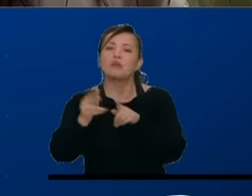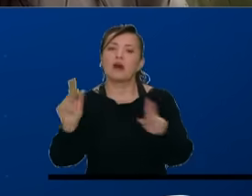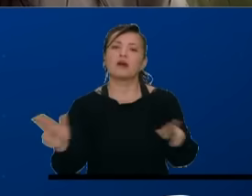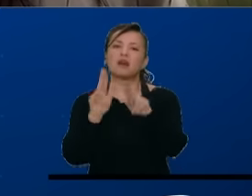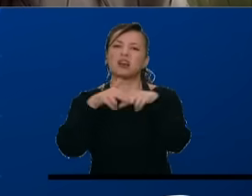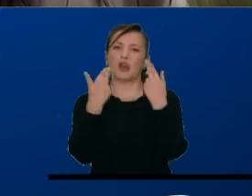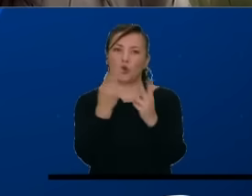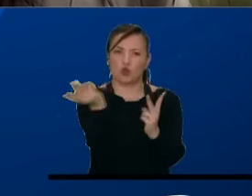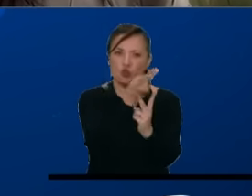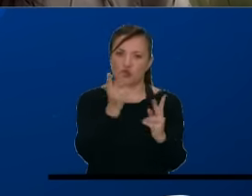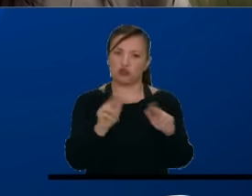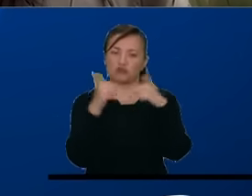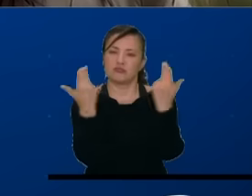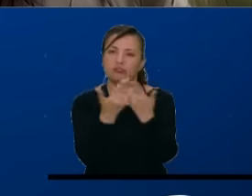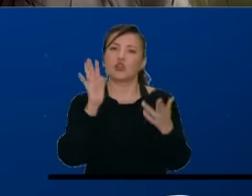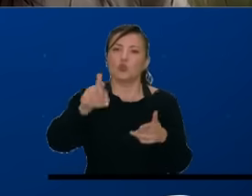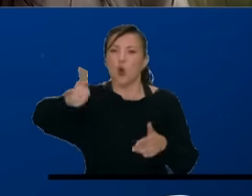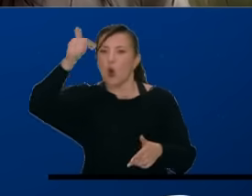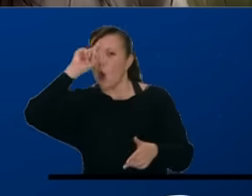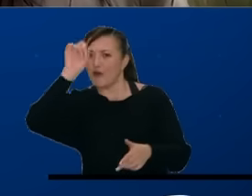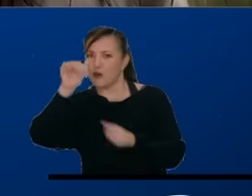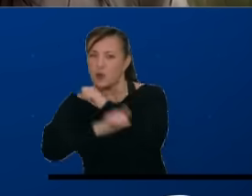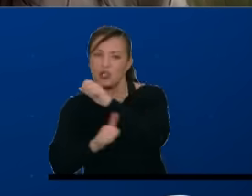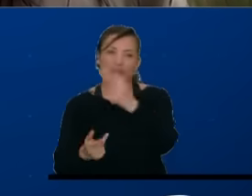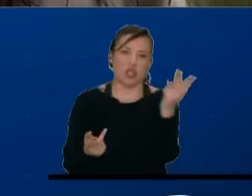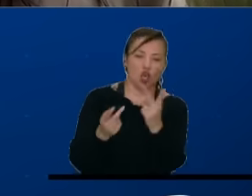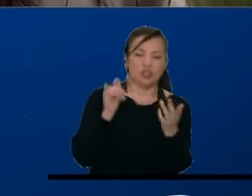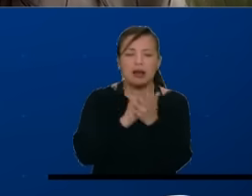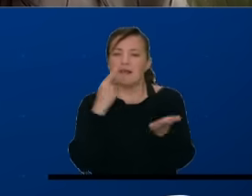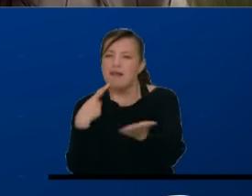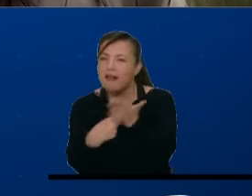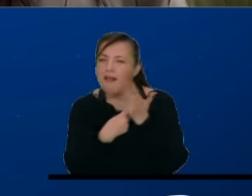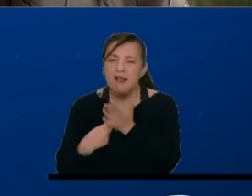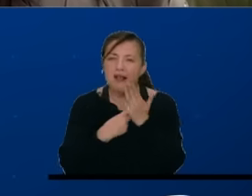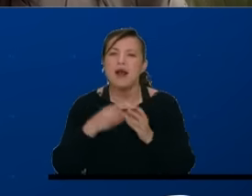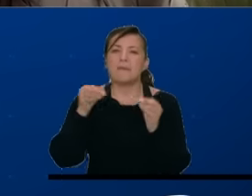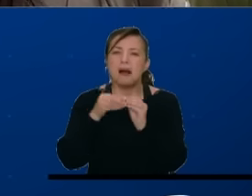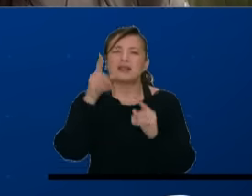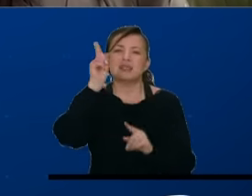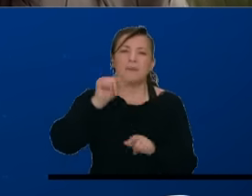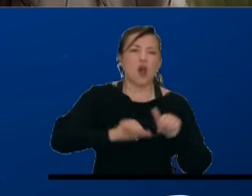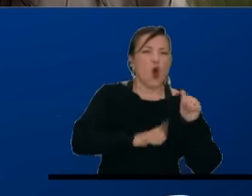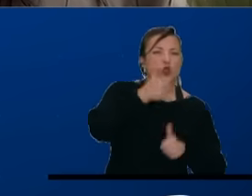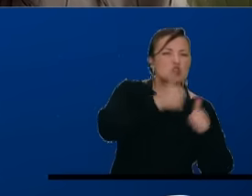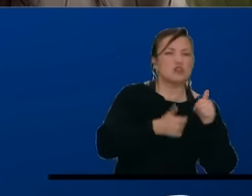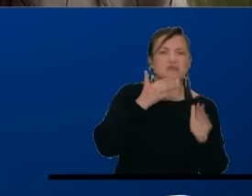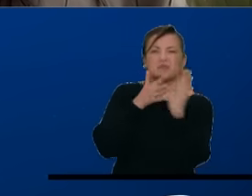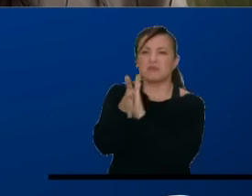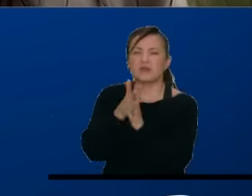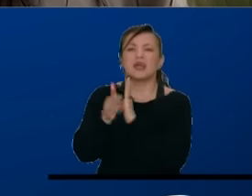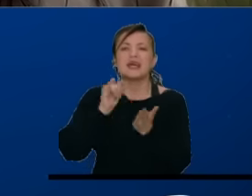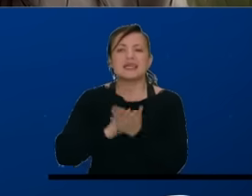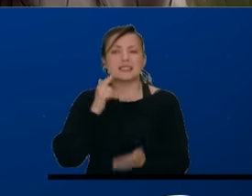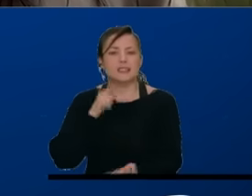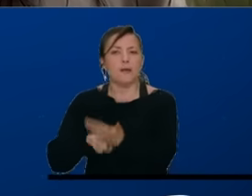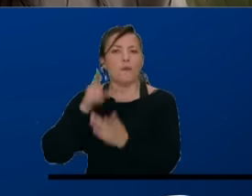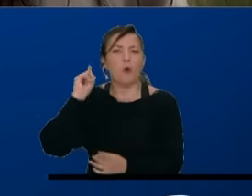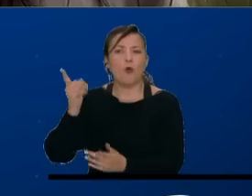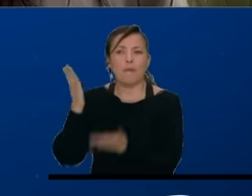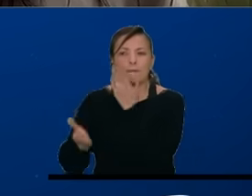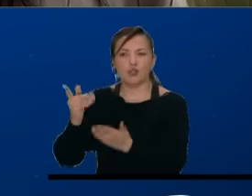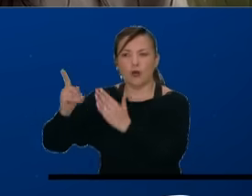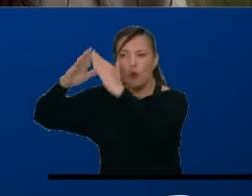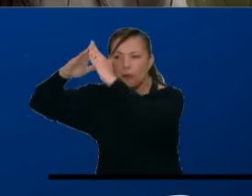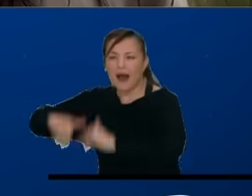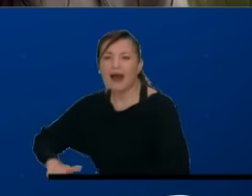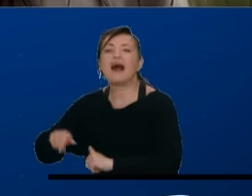Boyacá, van a evaluar la situación, ya que reporte también le han entregado otras autoridades sobre los indicios del colapso de este puente